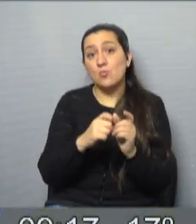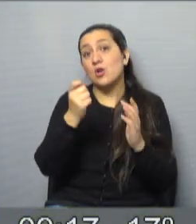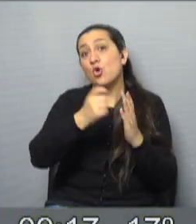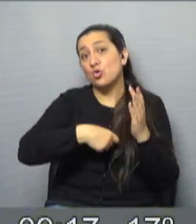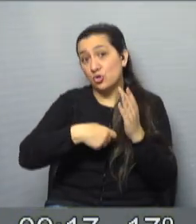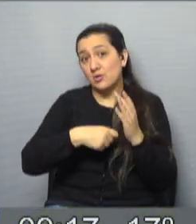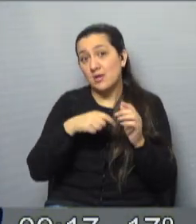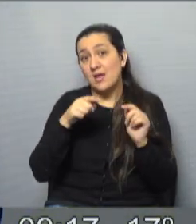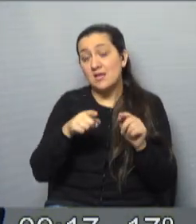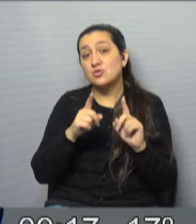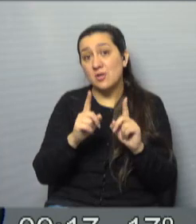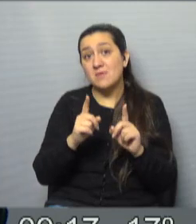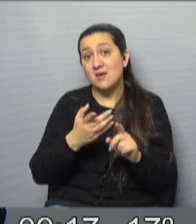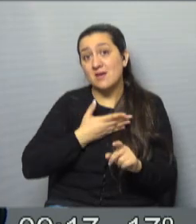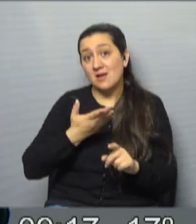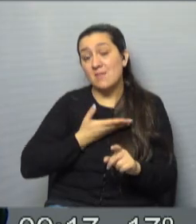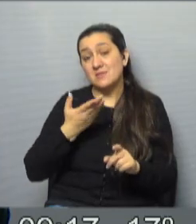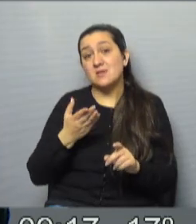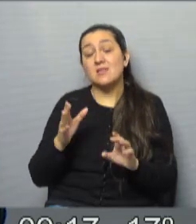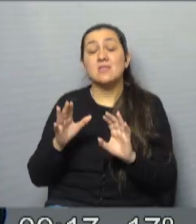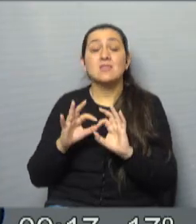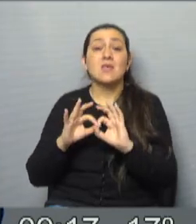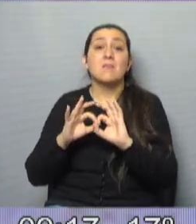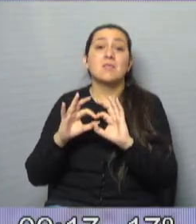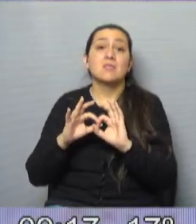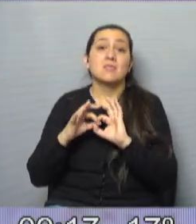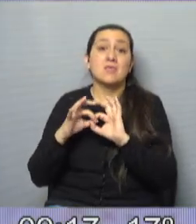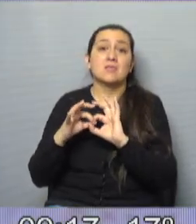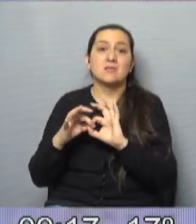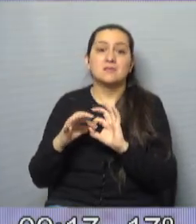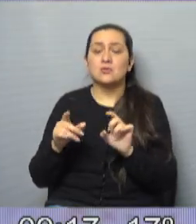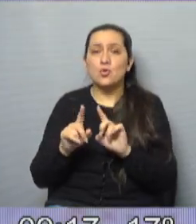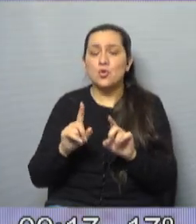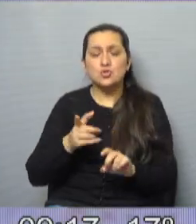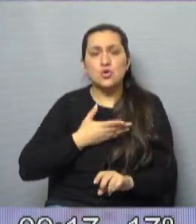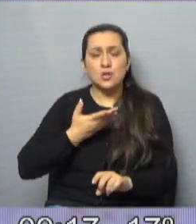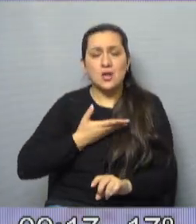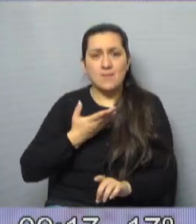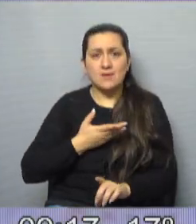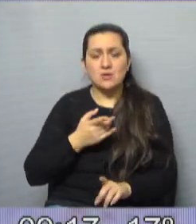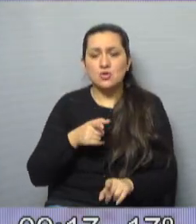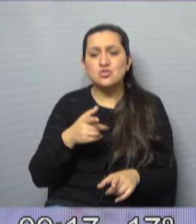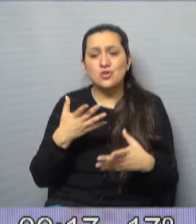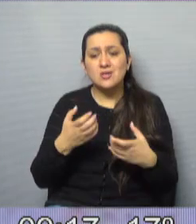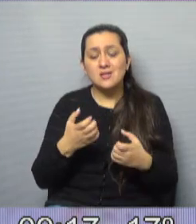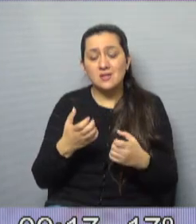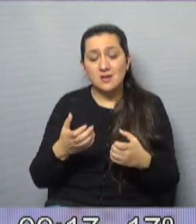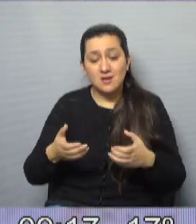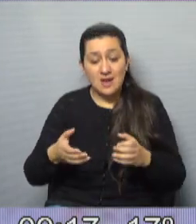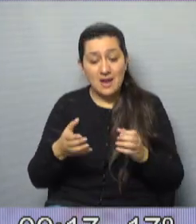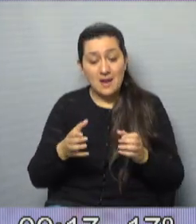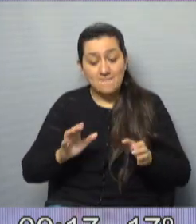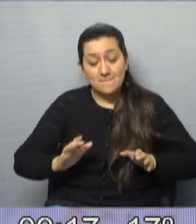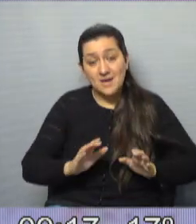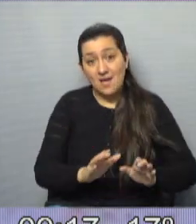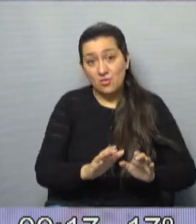también reclaman ser dependientes, porque eso es como si fuera un subarrendamiento. No, ellos no reclaman ser dependientes. Los que quieren tener empleados entienden